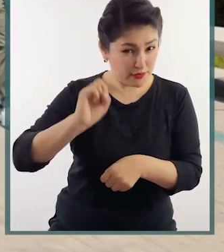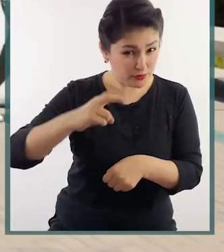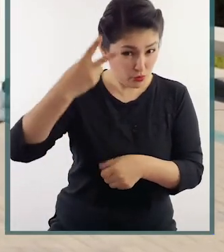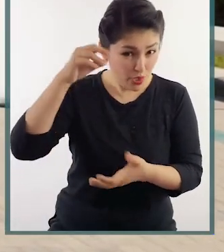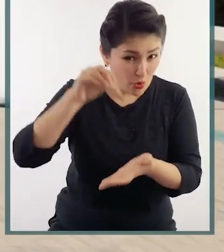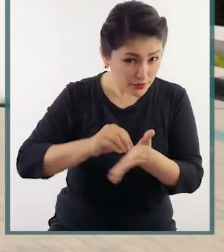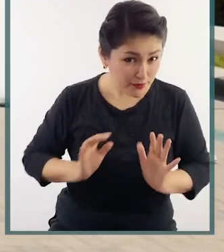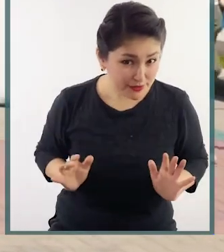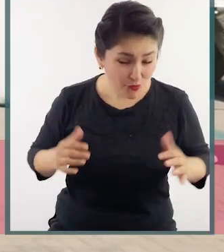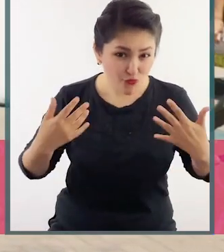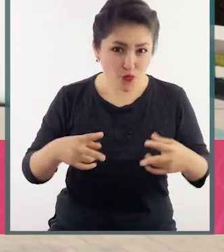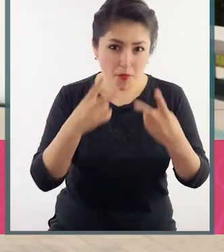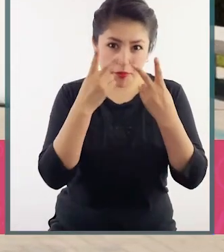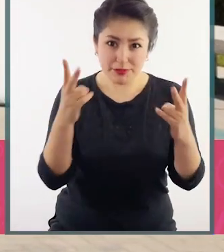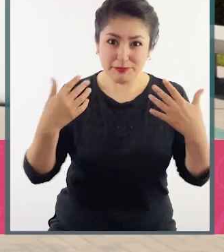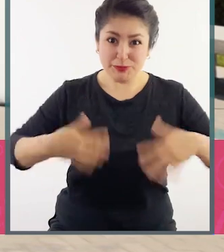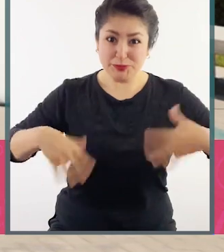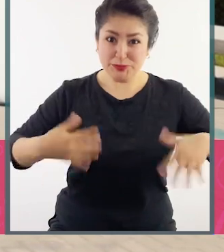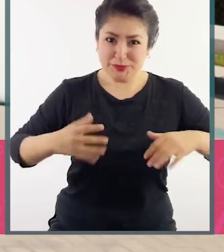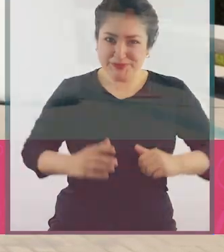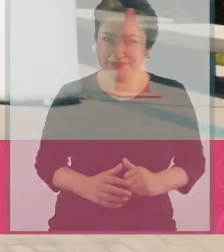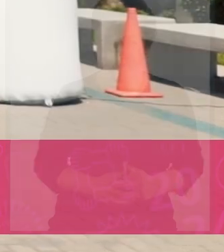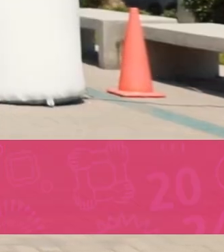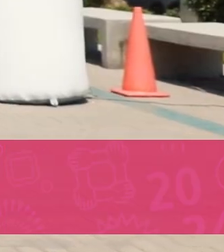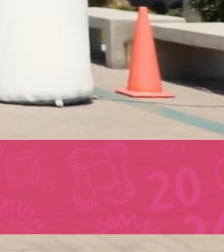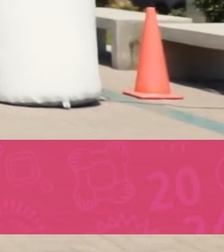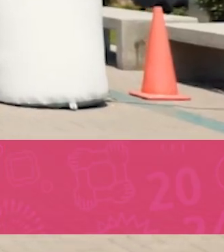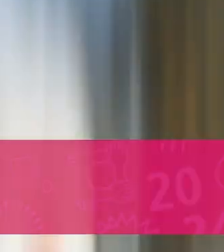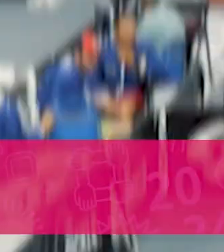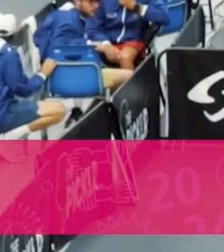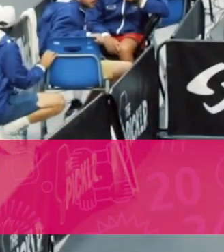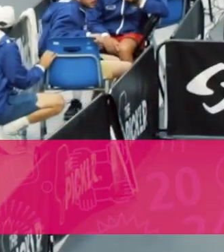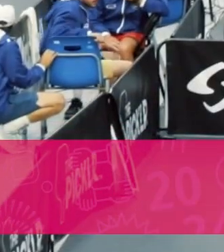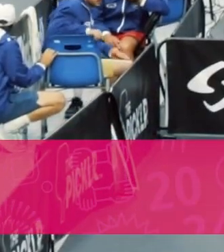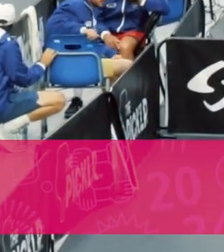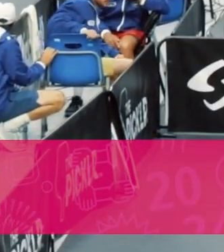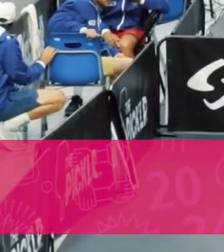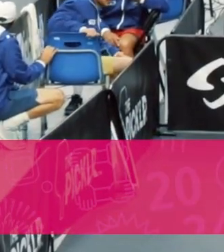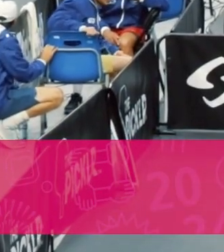será campeón? Esto y más lo sabremos en breve. ¡Vamos!